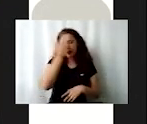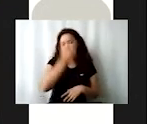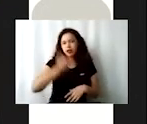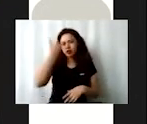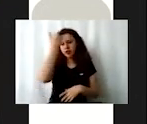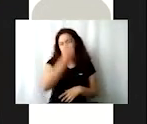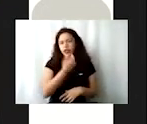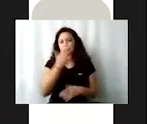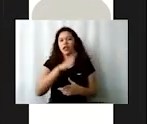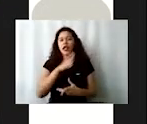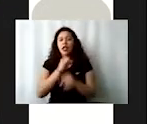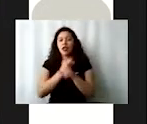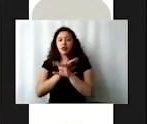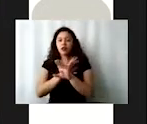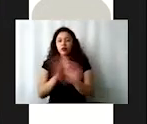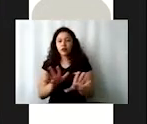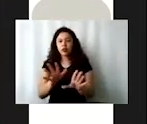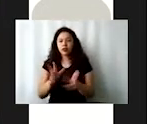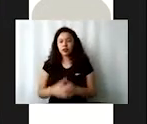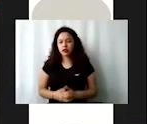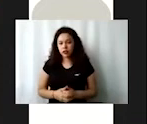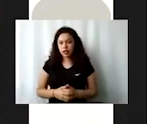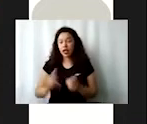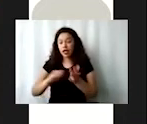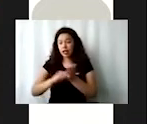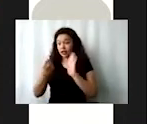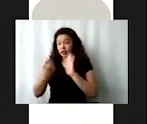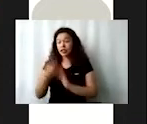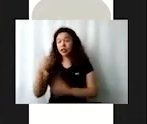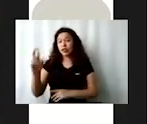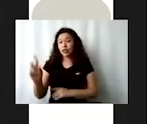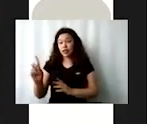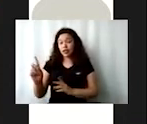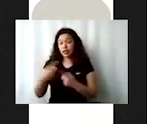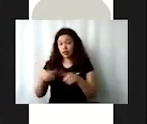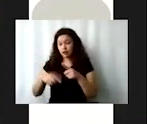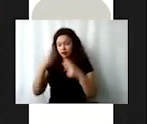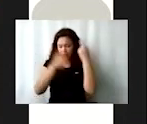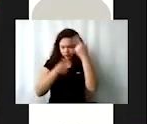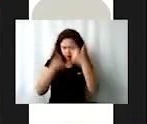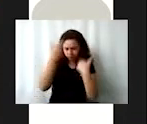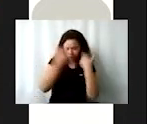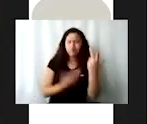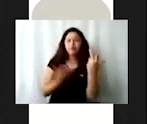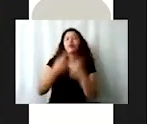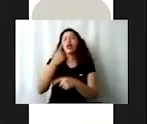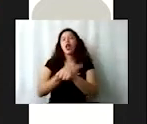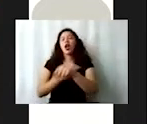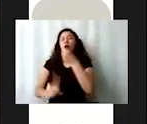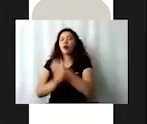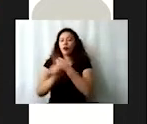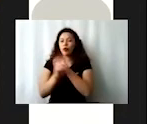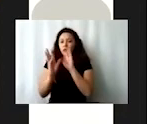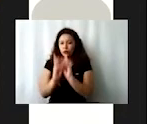obtener información. Hay diferentes técnicas para el análisis, para la solución de problemas,